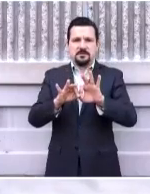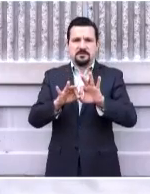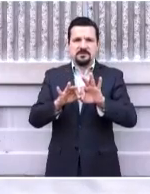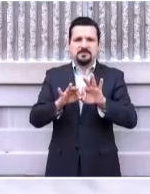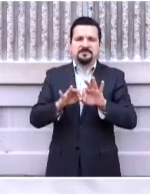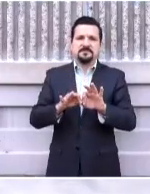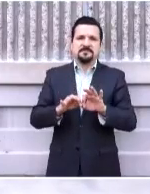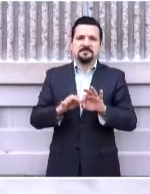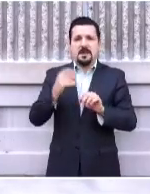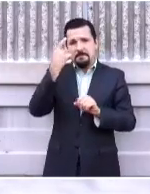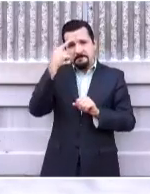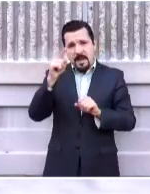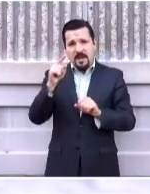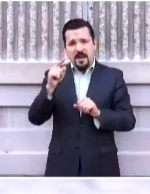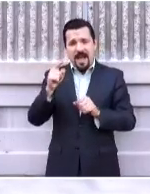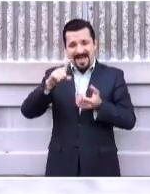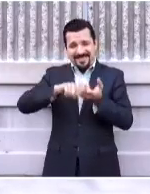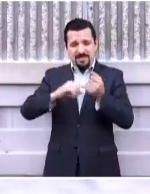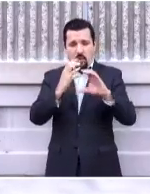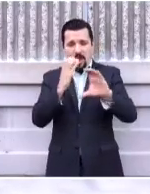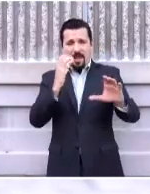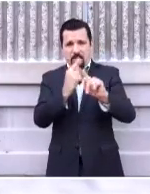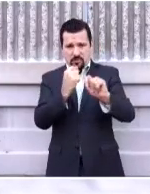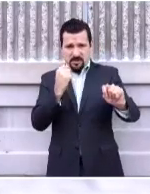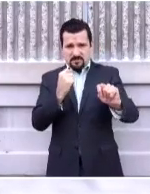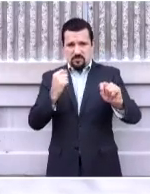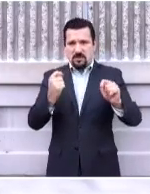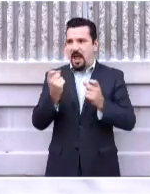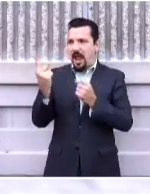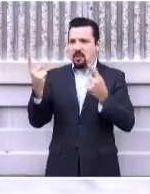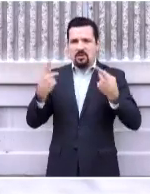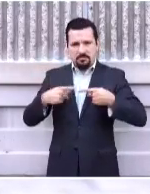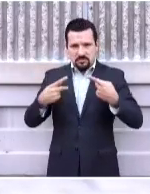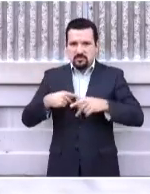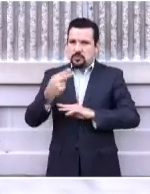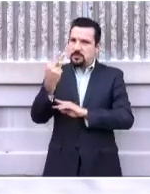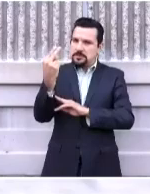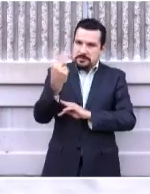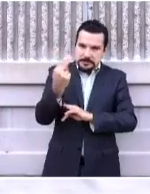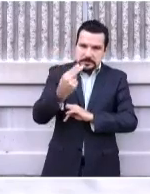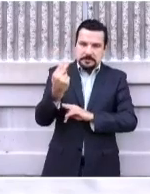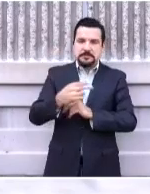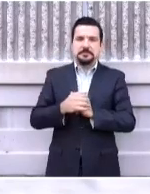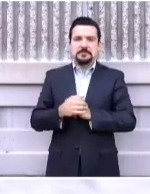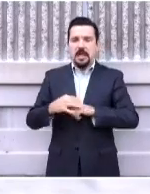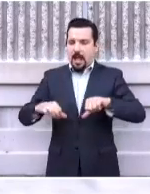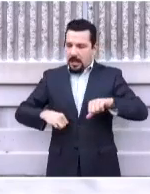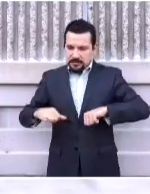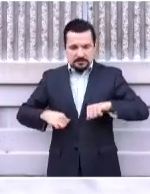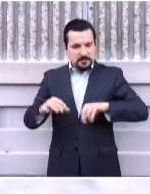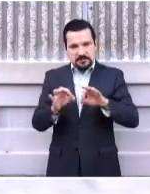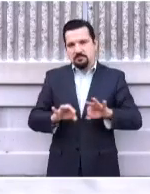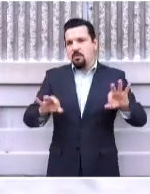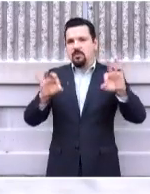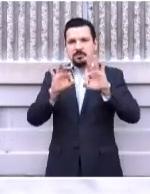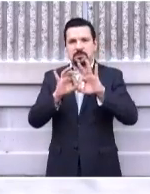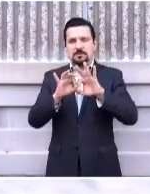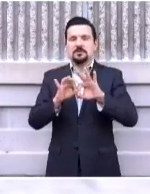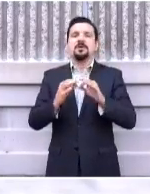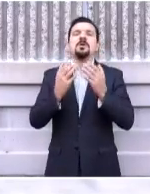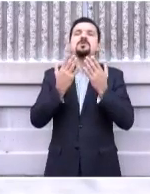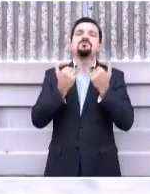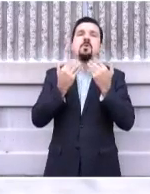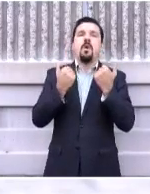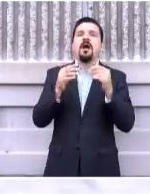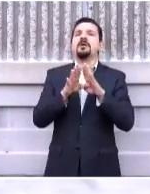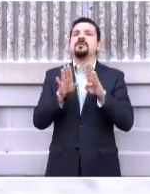supuesto, que incluso en el transporte, porque hay gente que ocupa, tiene actividades esenciales y no tiene medio para